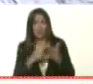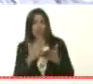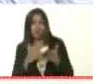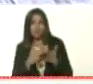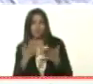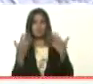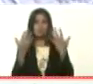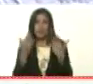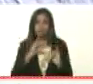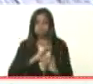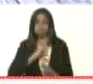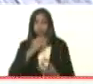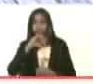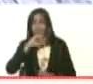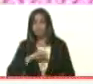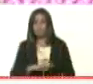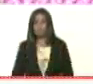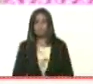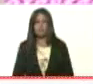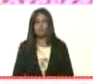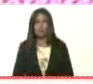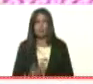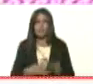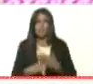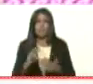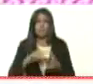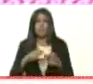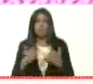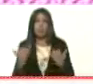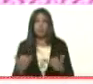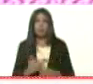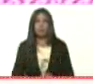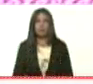mis manos. Ahora, vamos entonces,